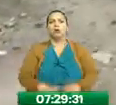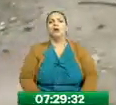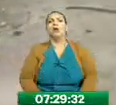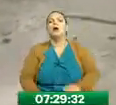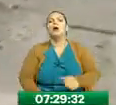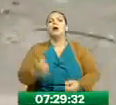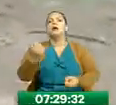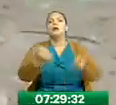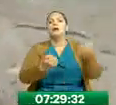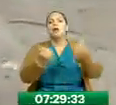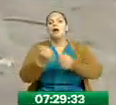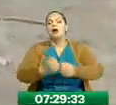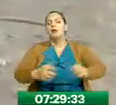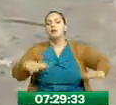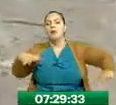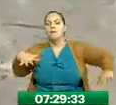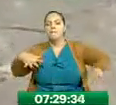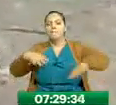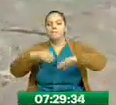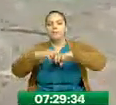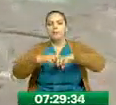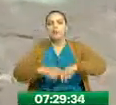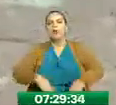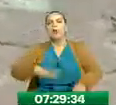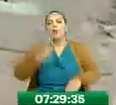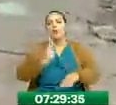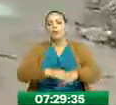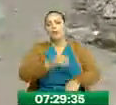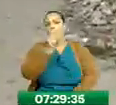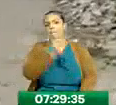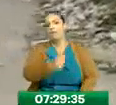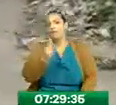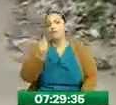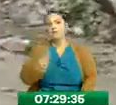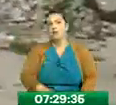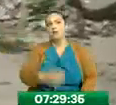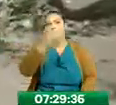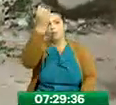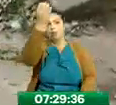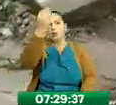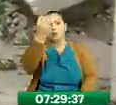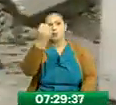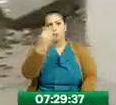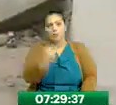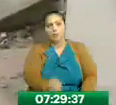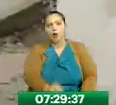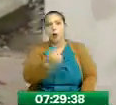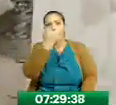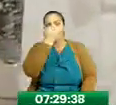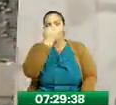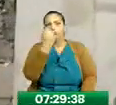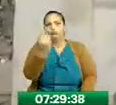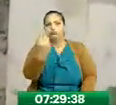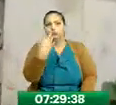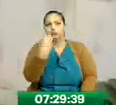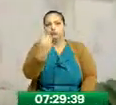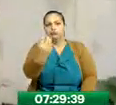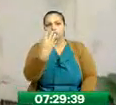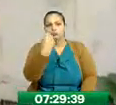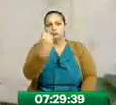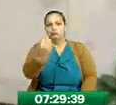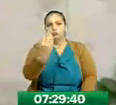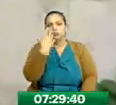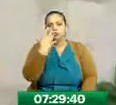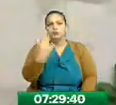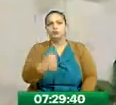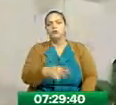aparentemente por el irrespeto a la luz intermitente del semáforo. Una persona resultó herida,